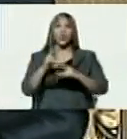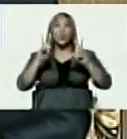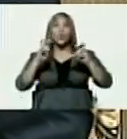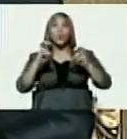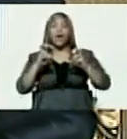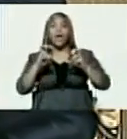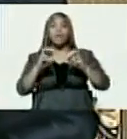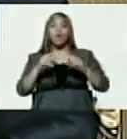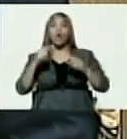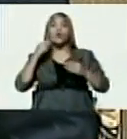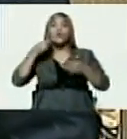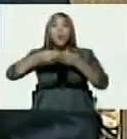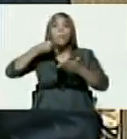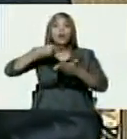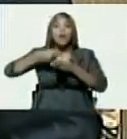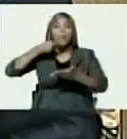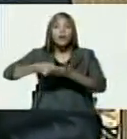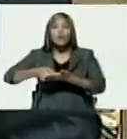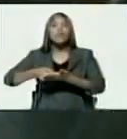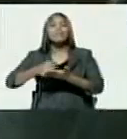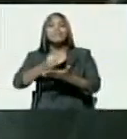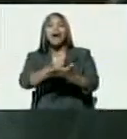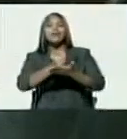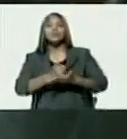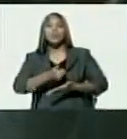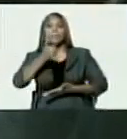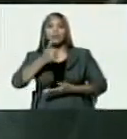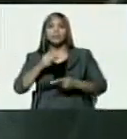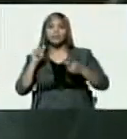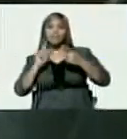Que este nuevo CNE acabe,